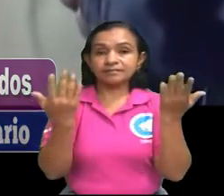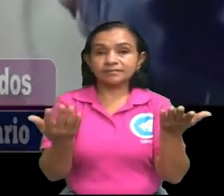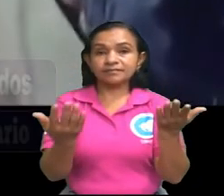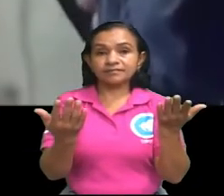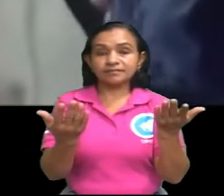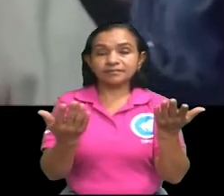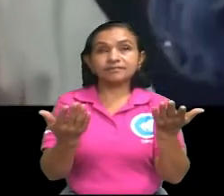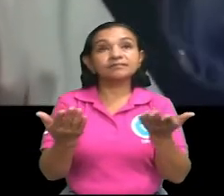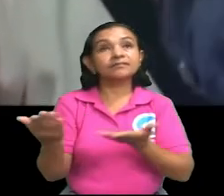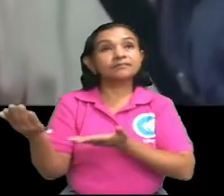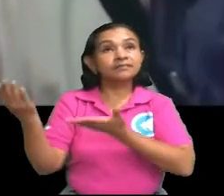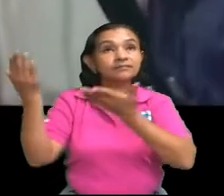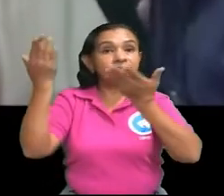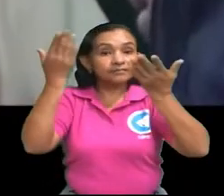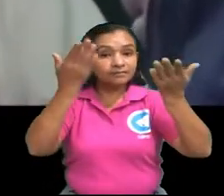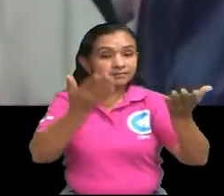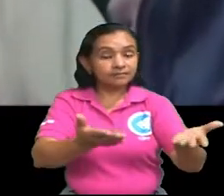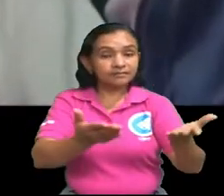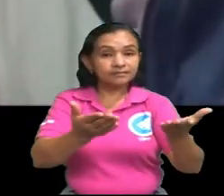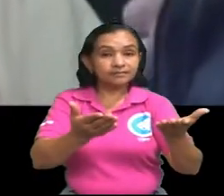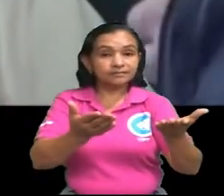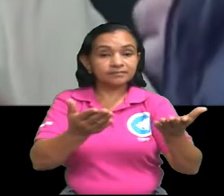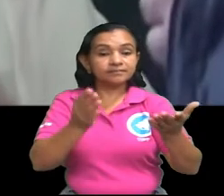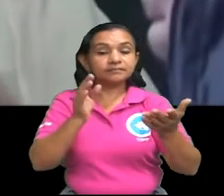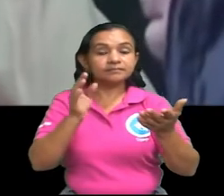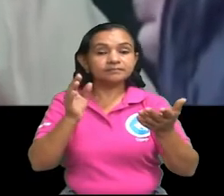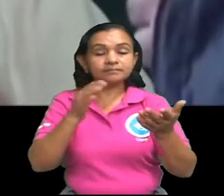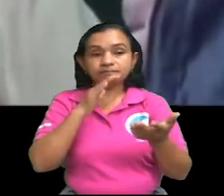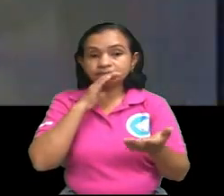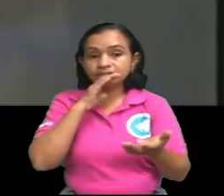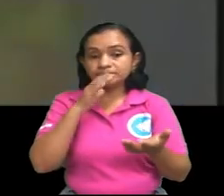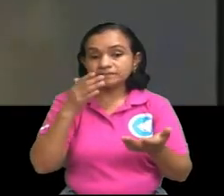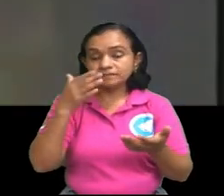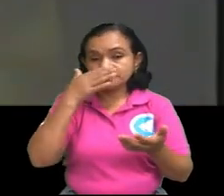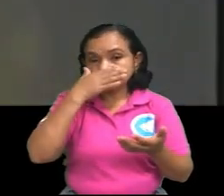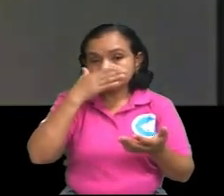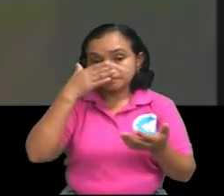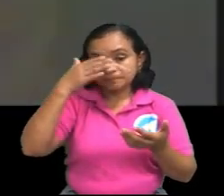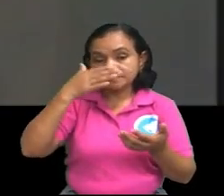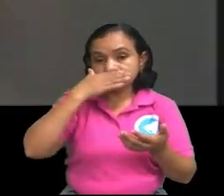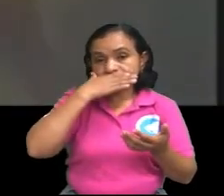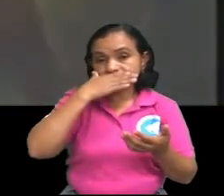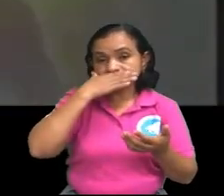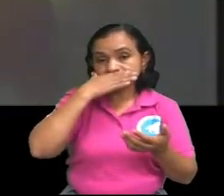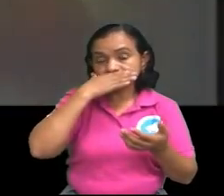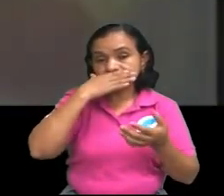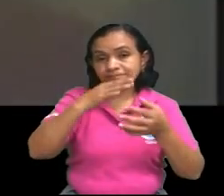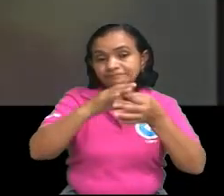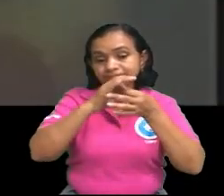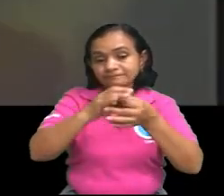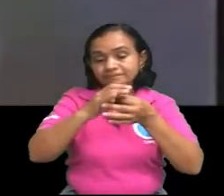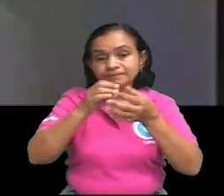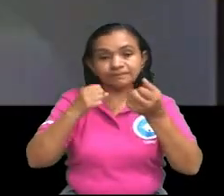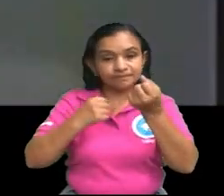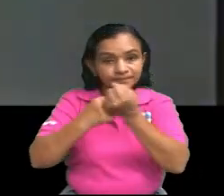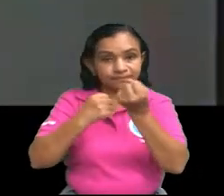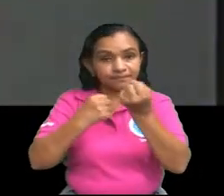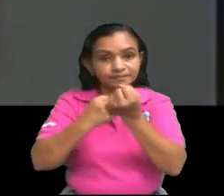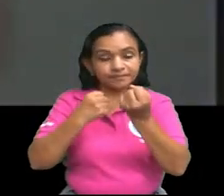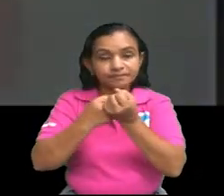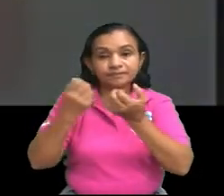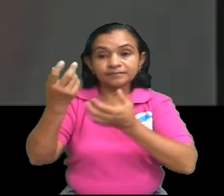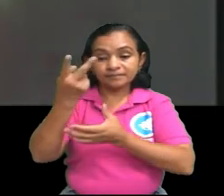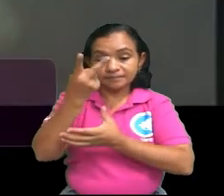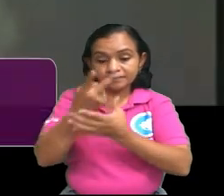Él deja también un legado que comparte la revolución sandinista, que es la solidaridad, una solidaridad